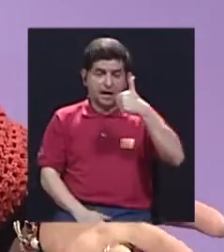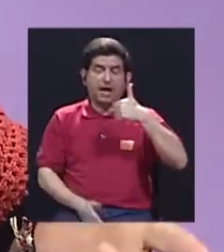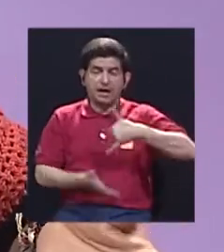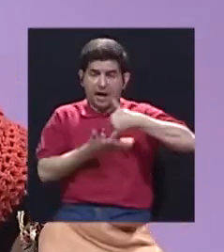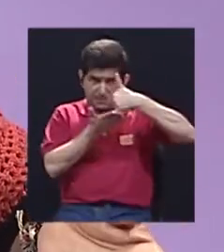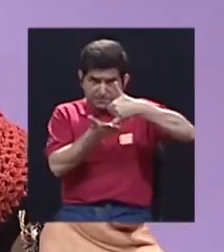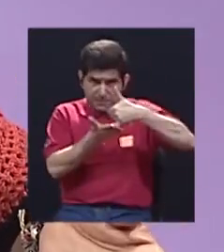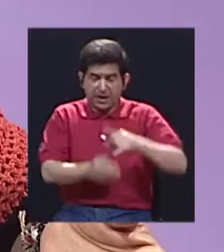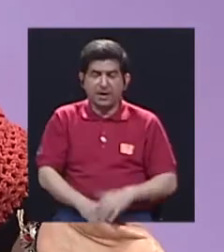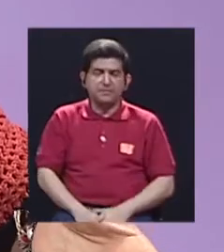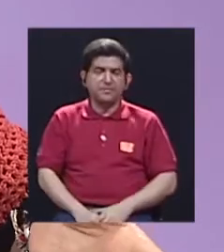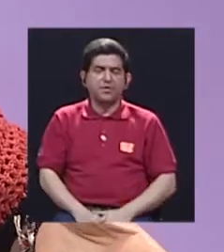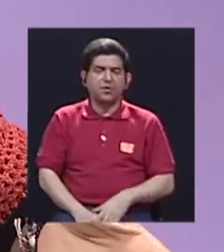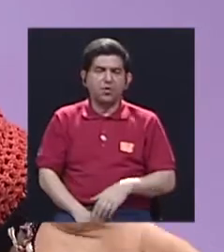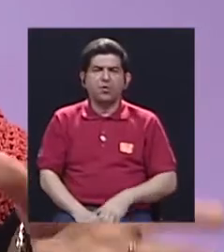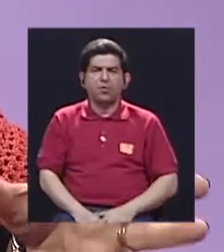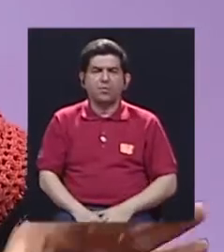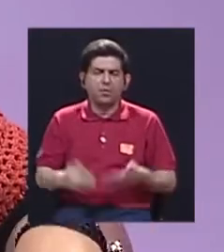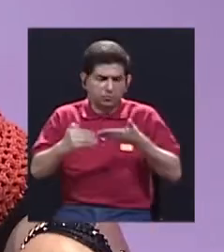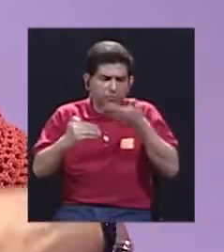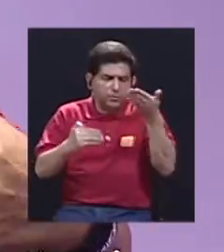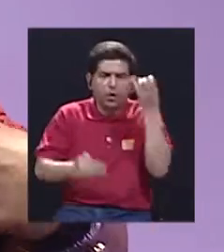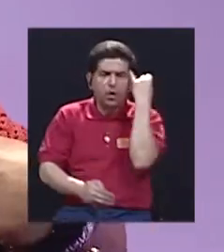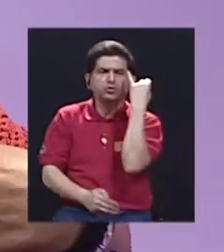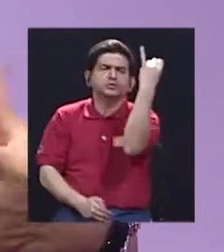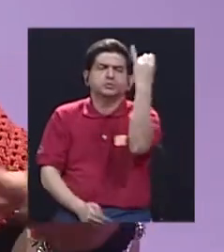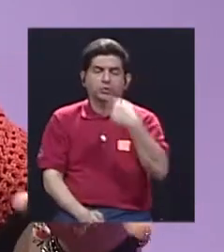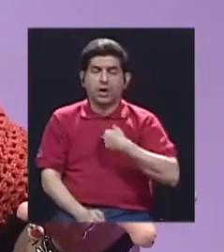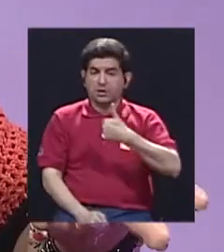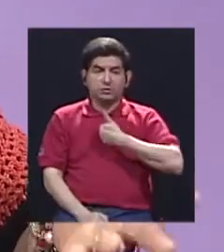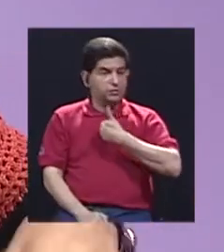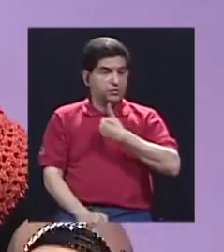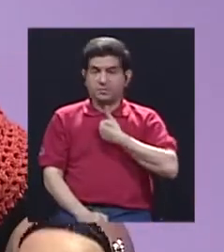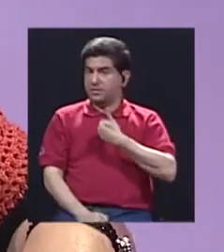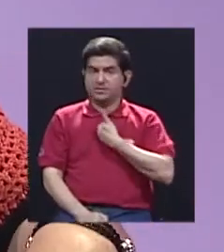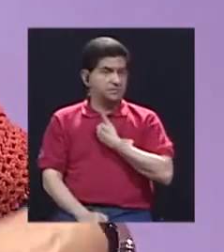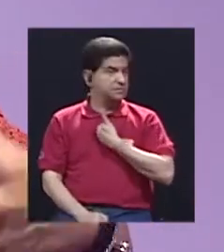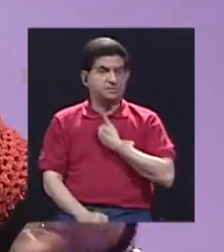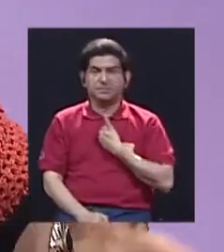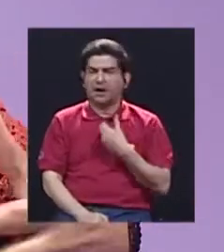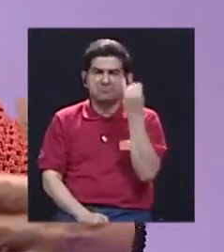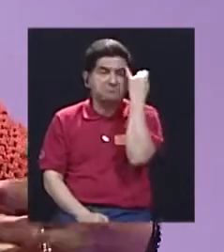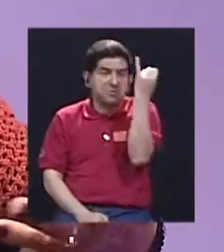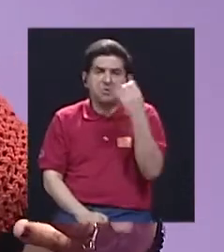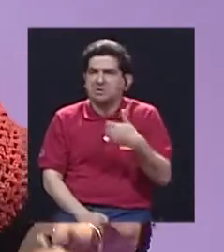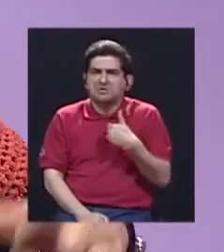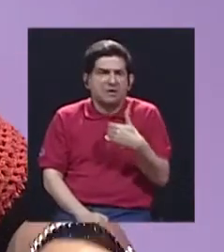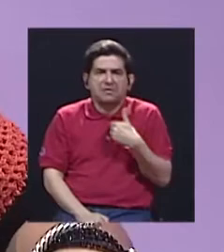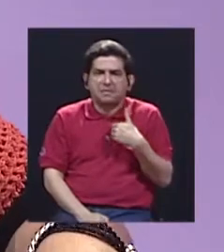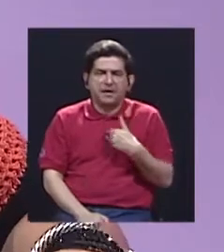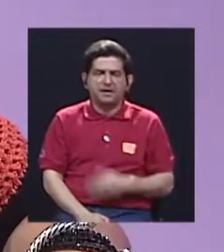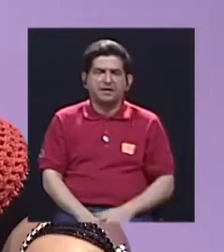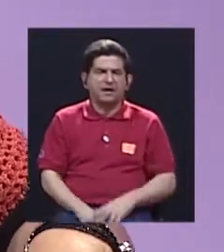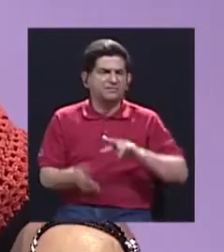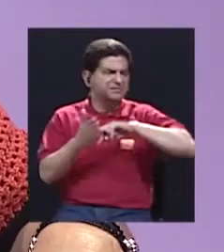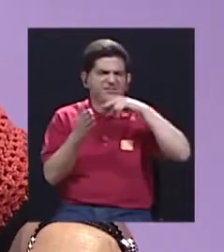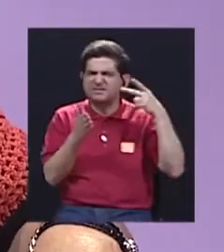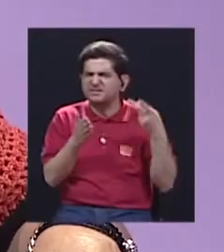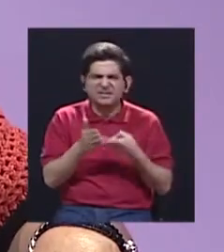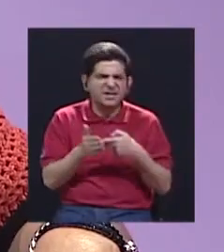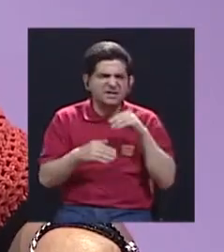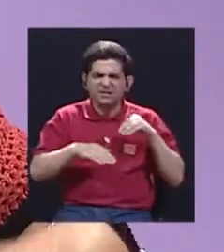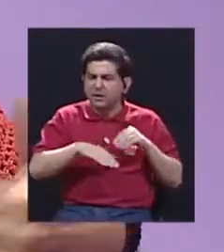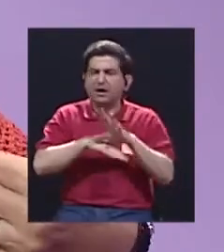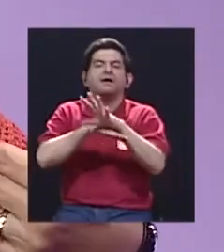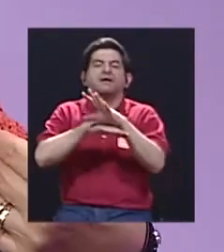premio como pieza conceptual, ¿verdad? Eso es, yo misma no tenía noción o la dimensión de lo que eso